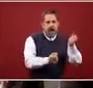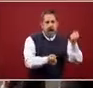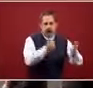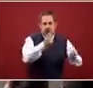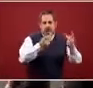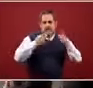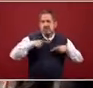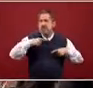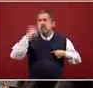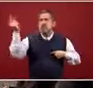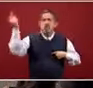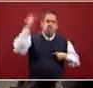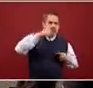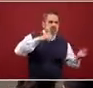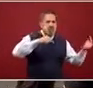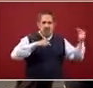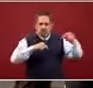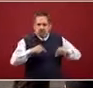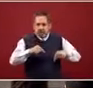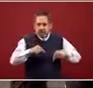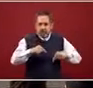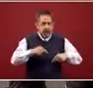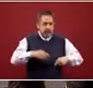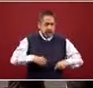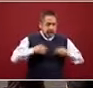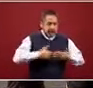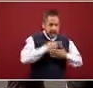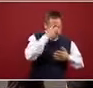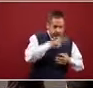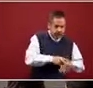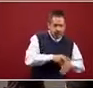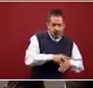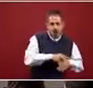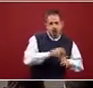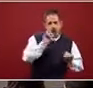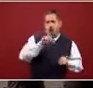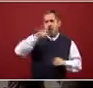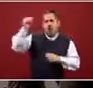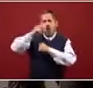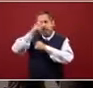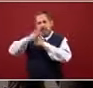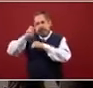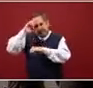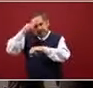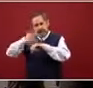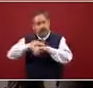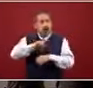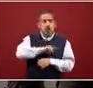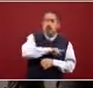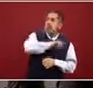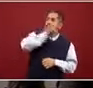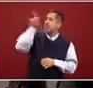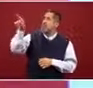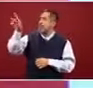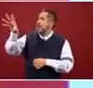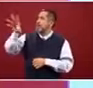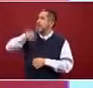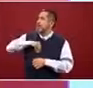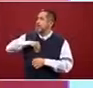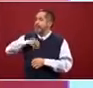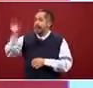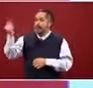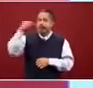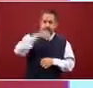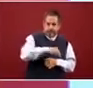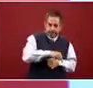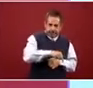que personas, ya sea residentes de México o ciudadanas mexicanas que viajaron al exterior, se infectaron en el